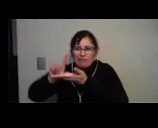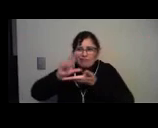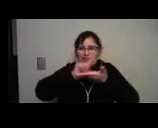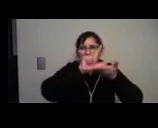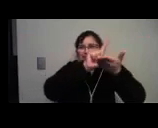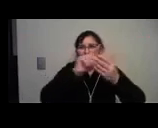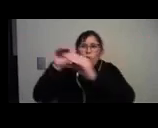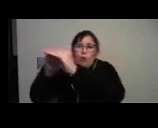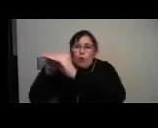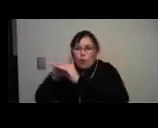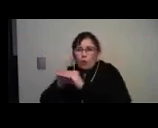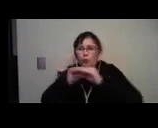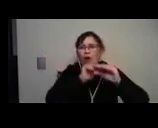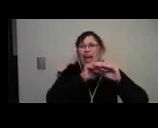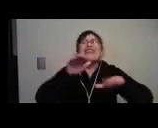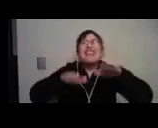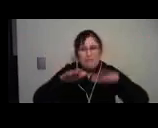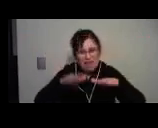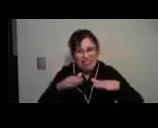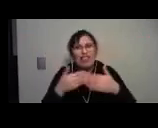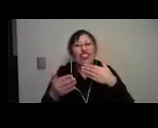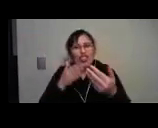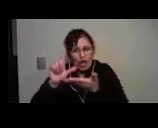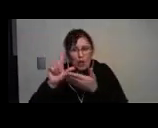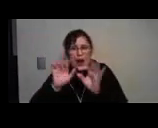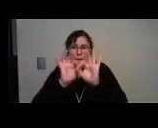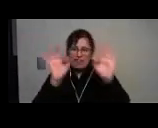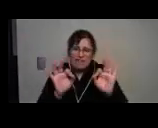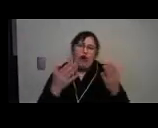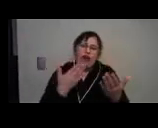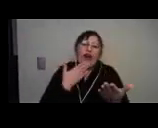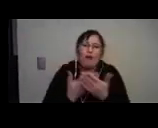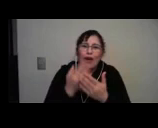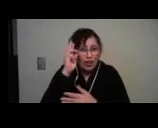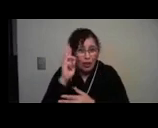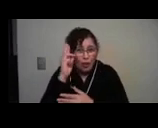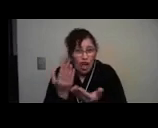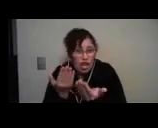De tal manera que cuando lo necesite, ¿cierto?, los tome nuevamente para poder